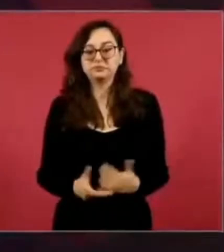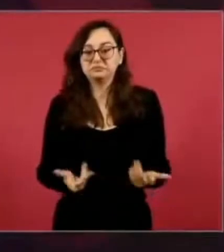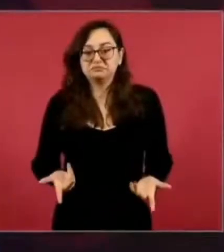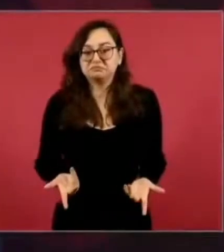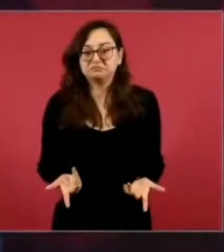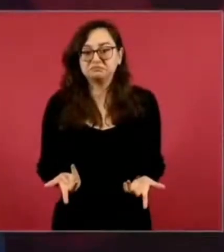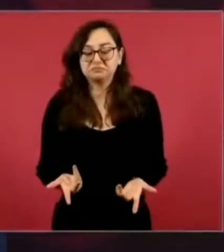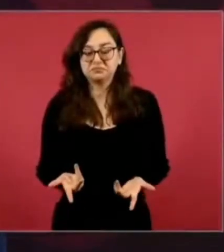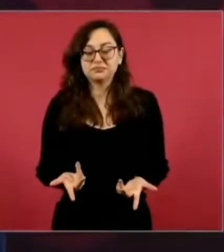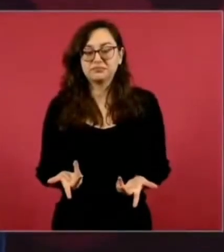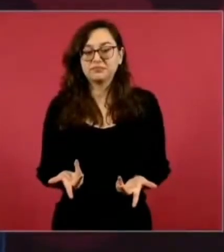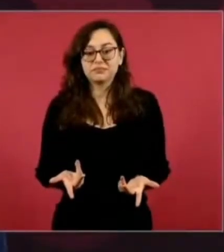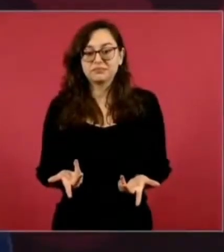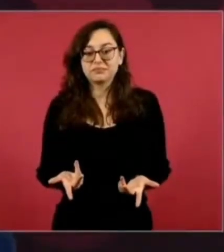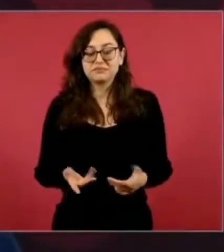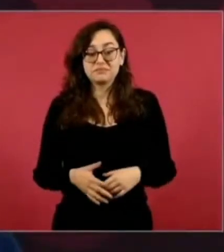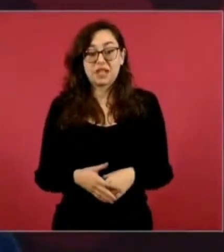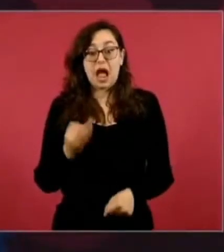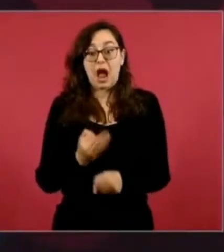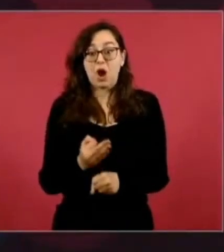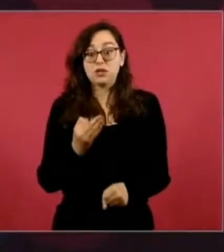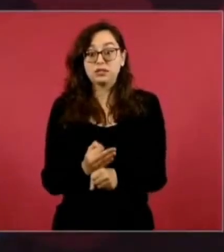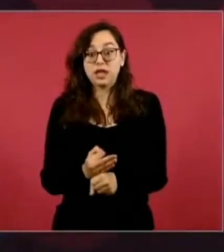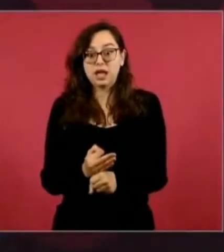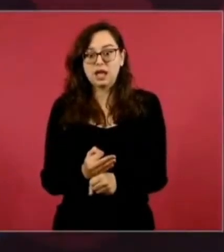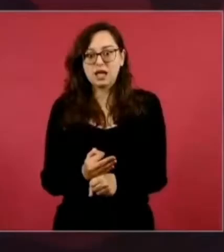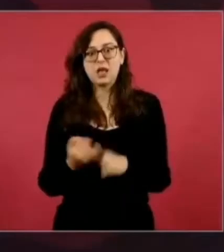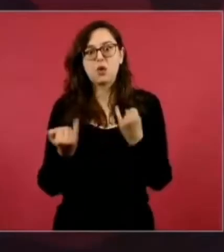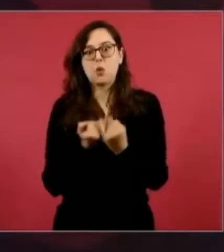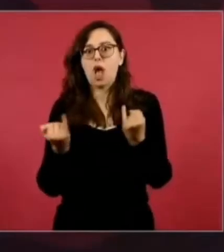algo parecido a lo de ahora.